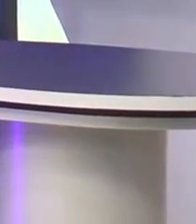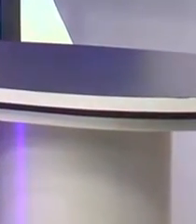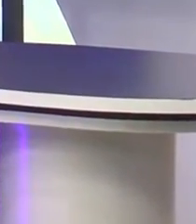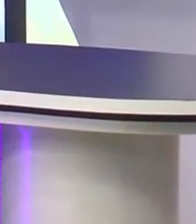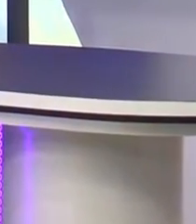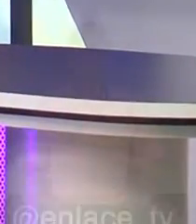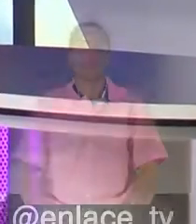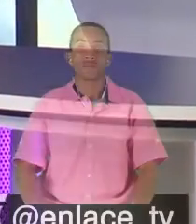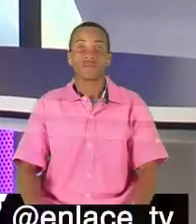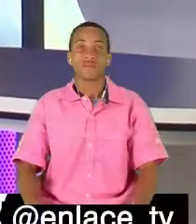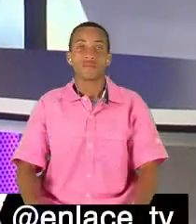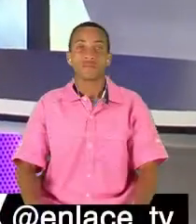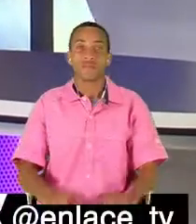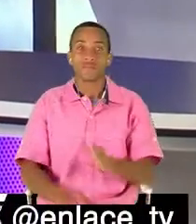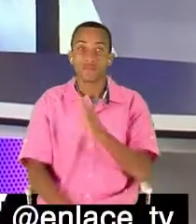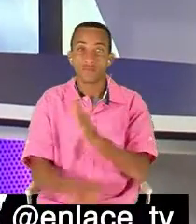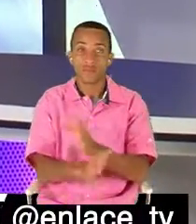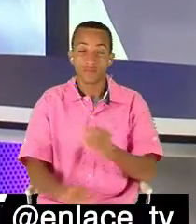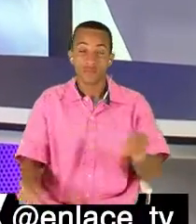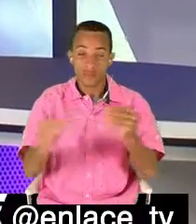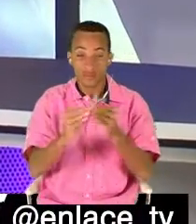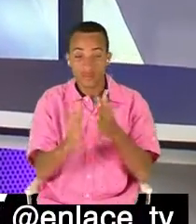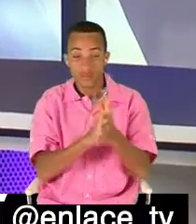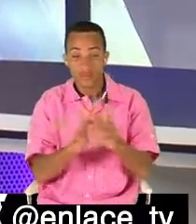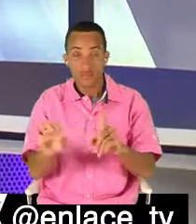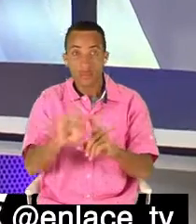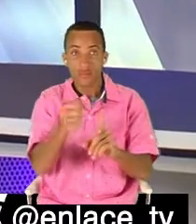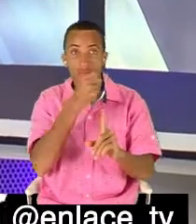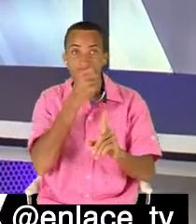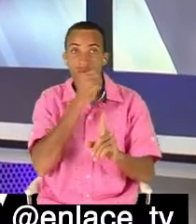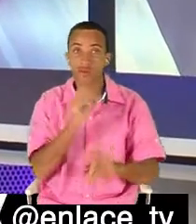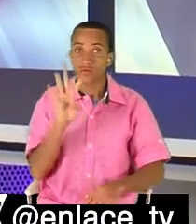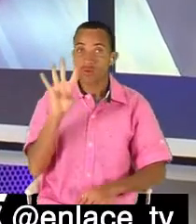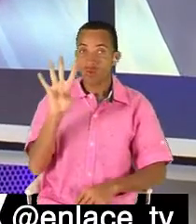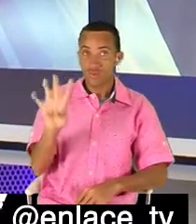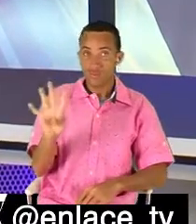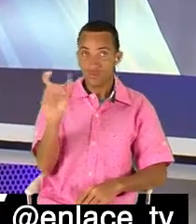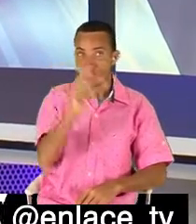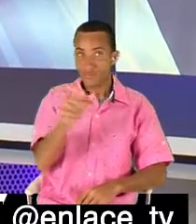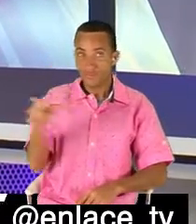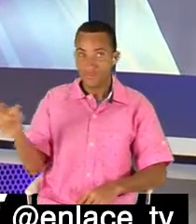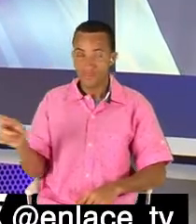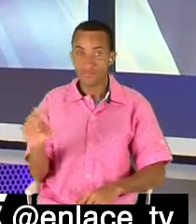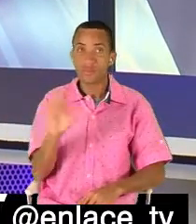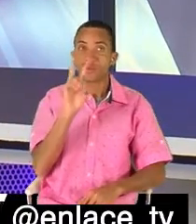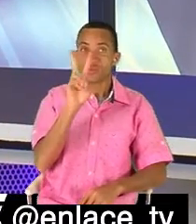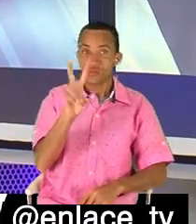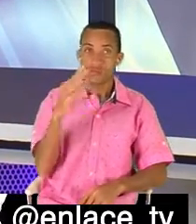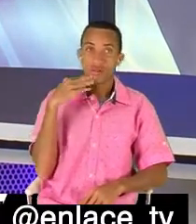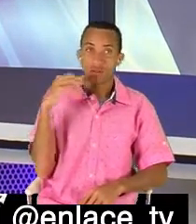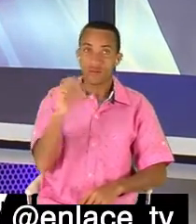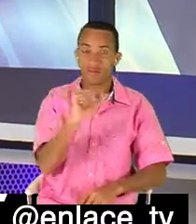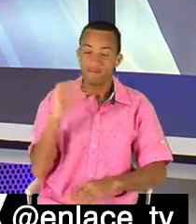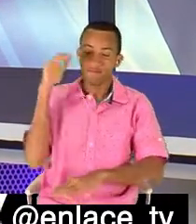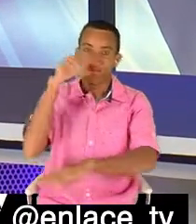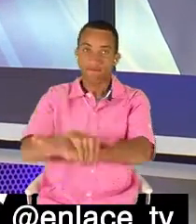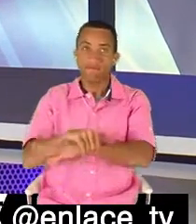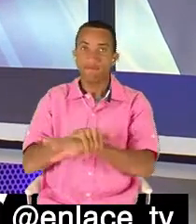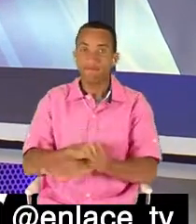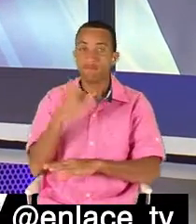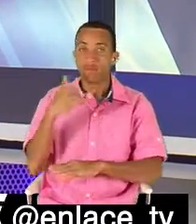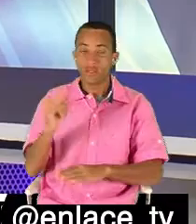Continuamos con más información en Enlace Noticias. 4 personas, entre ellas 2 mujeres, fueron capturadas y se les dictó medida de aseguramiento por